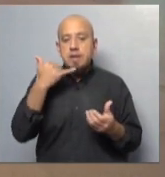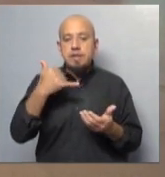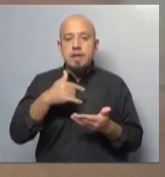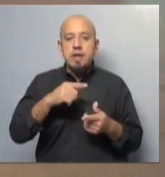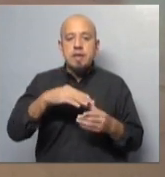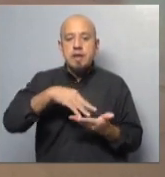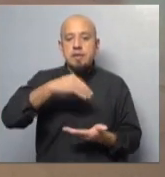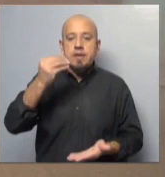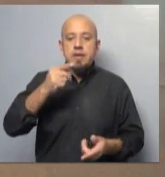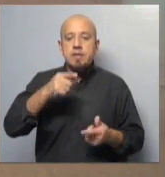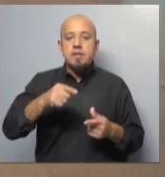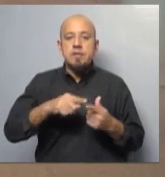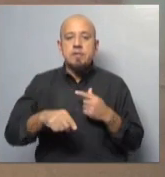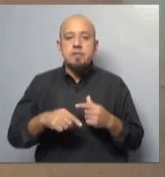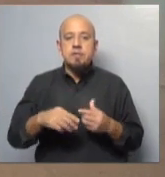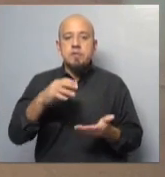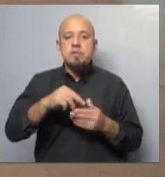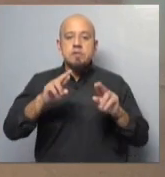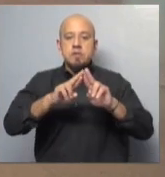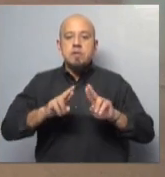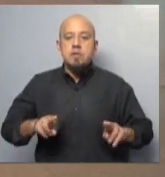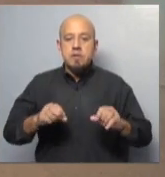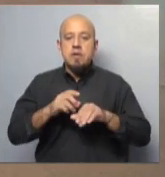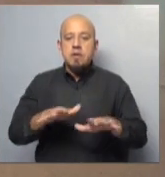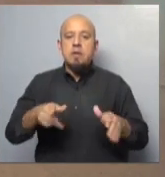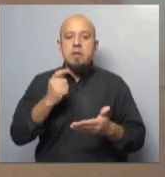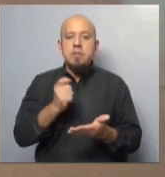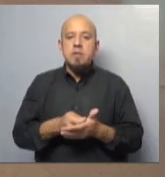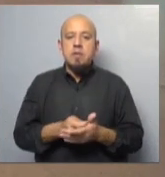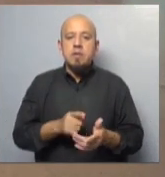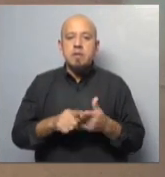del auditorio y también en locales de Hábitat, Red Pagos y